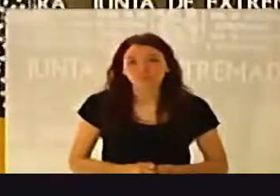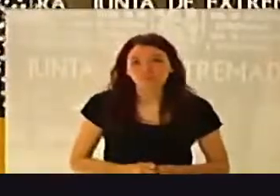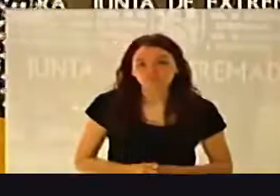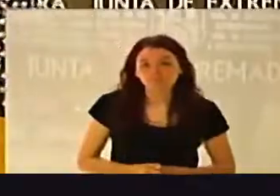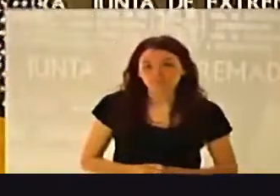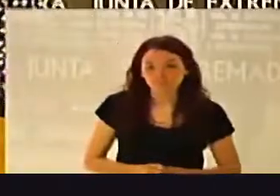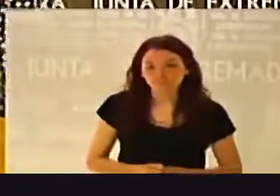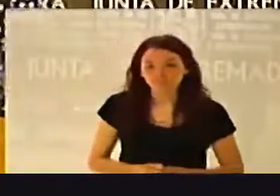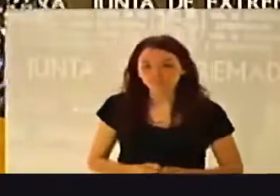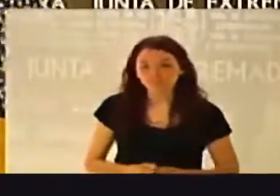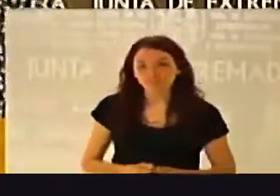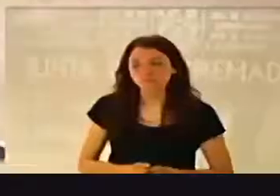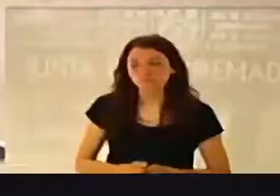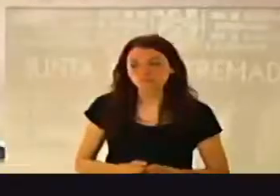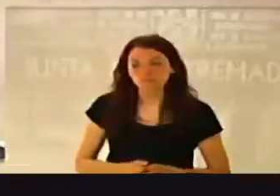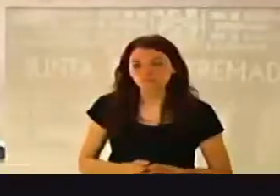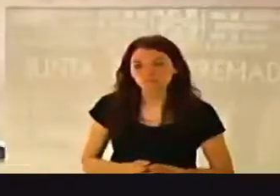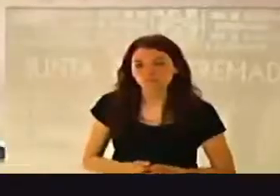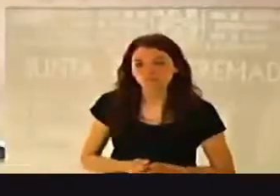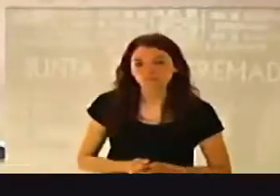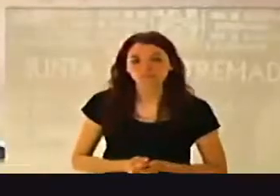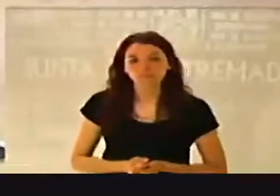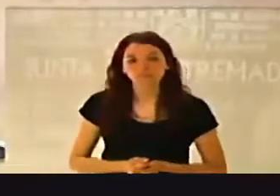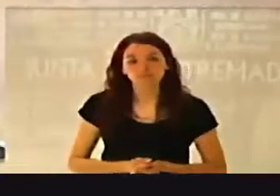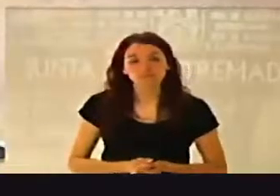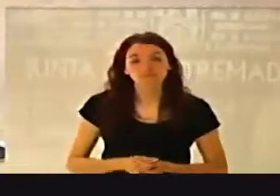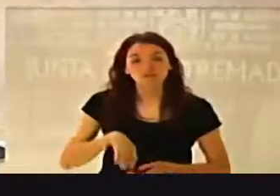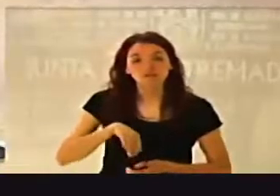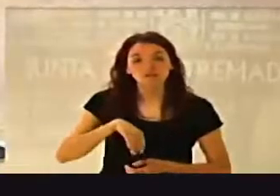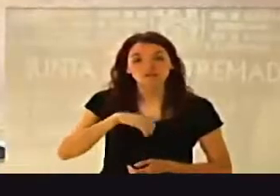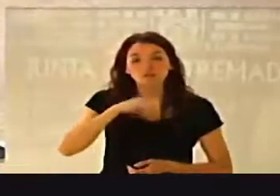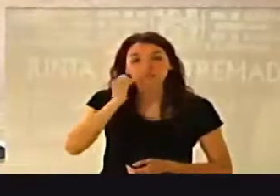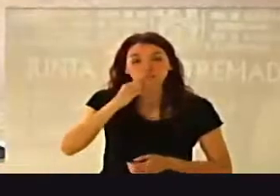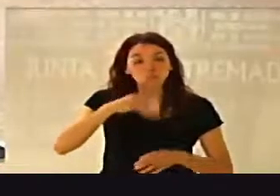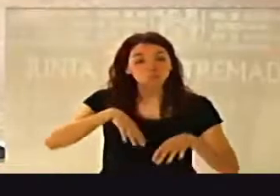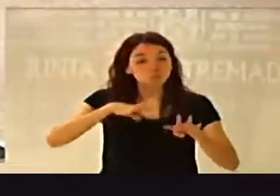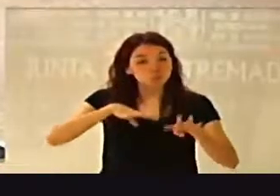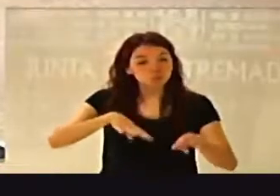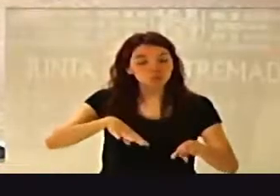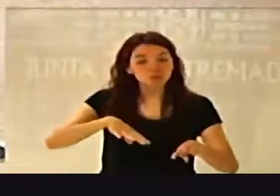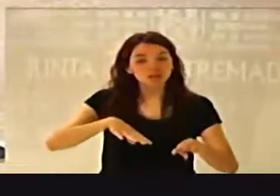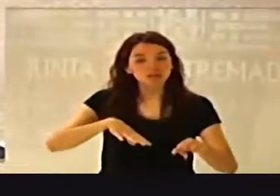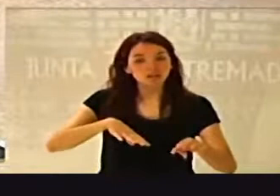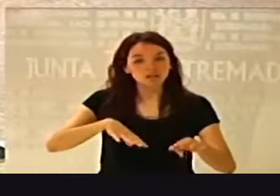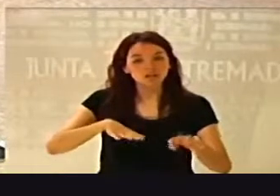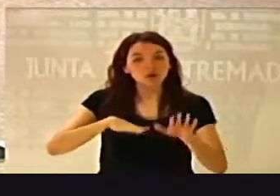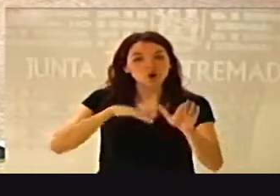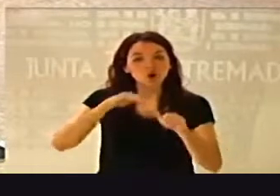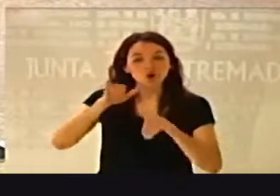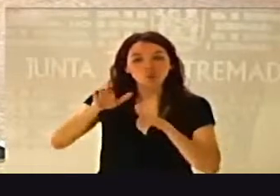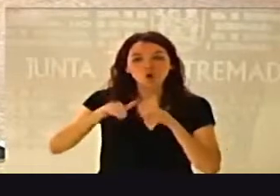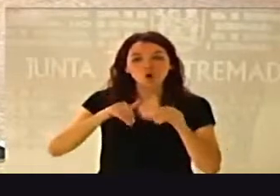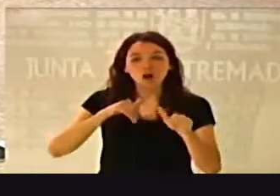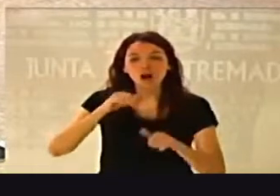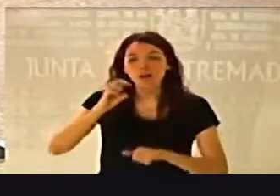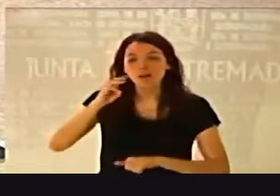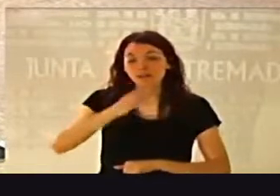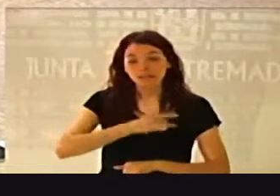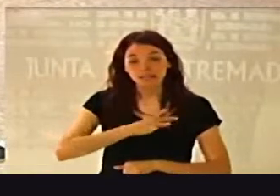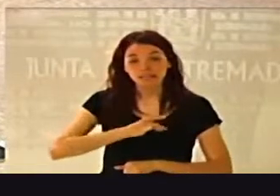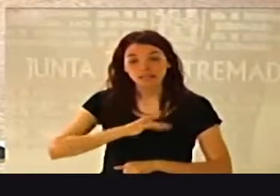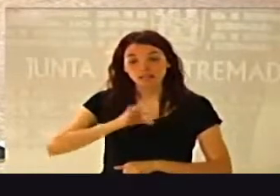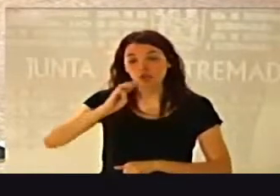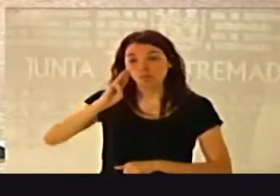PIDE? La huelga convocada por PIDE. Sí. PIDE ha convocado una huelga del 10, me parece, al